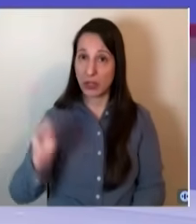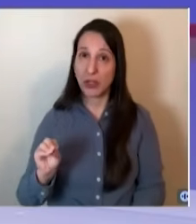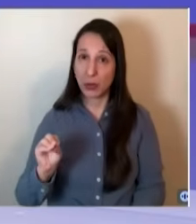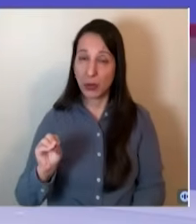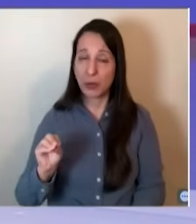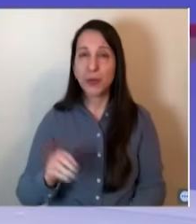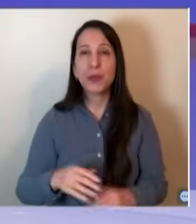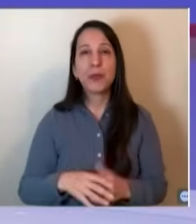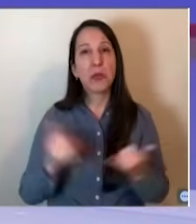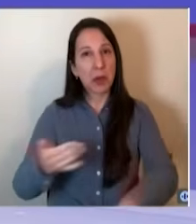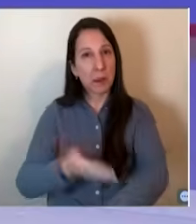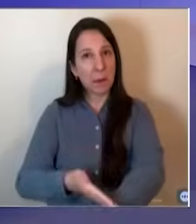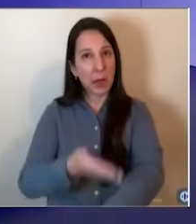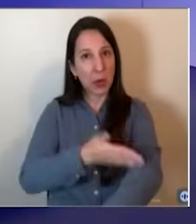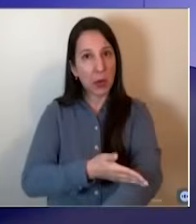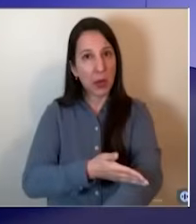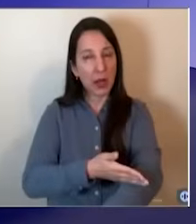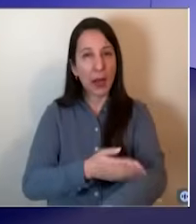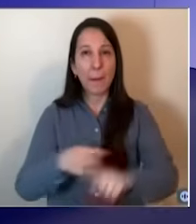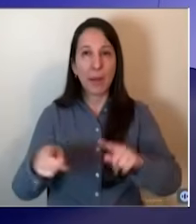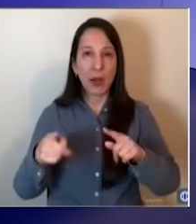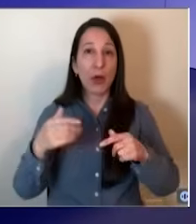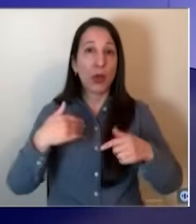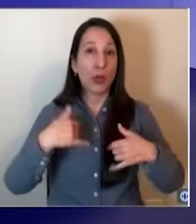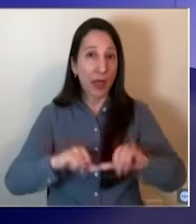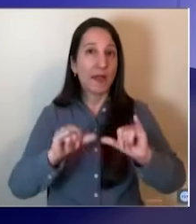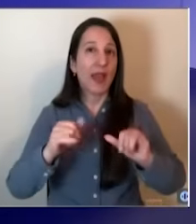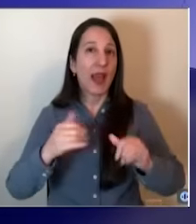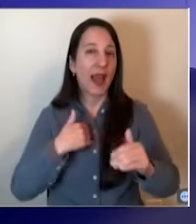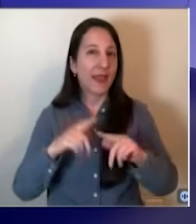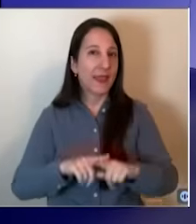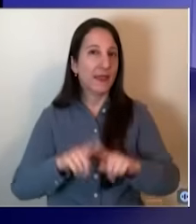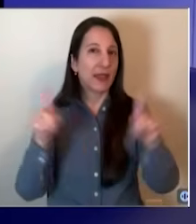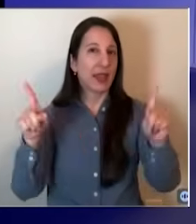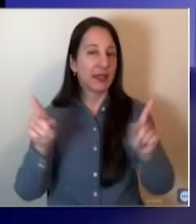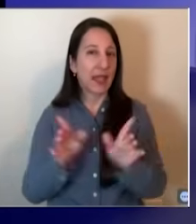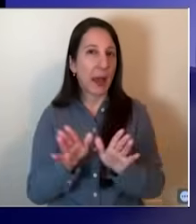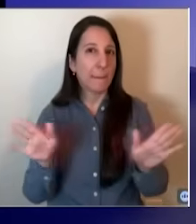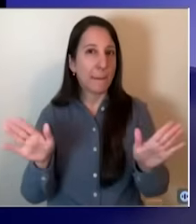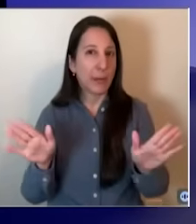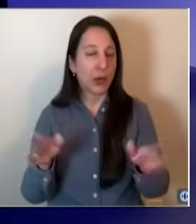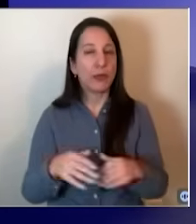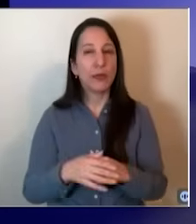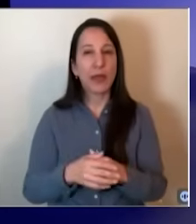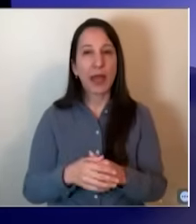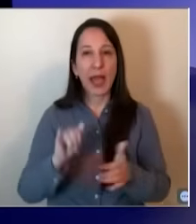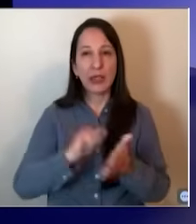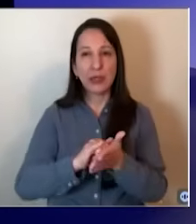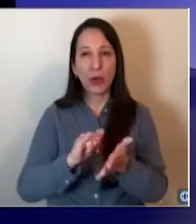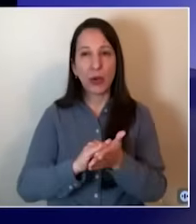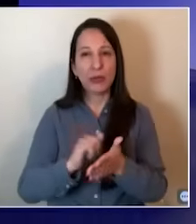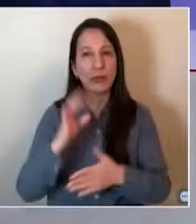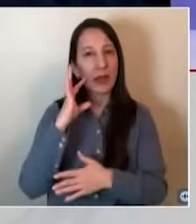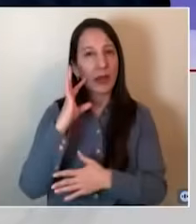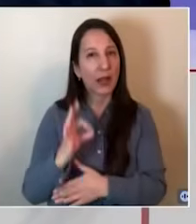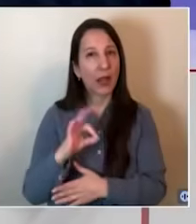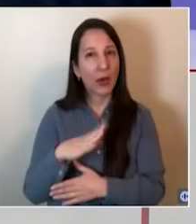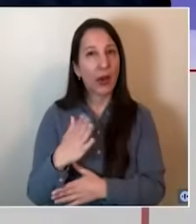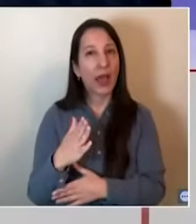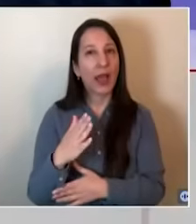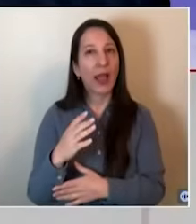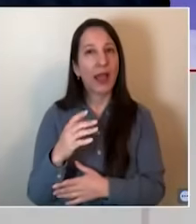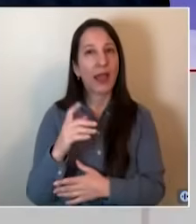mejora, pero todavía existe un diferencial amplio. Y esto yo creo que aquí tienen que ver